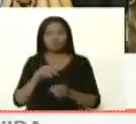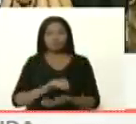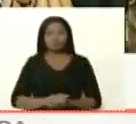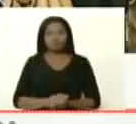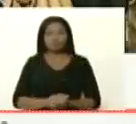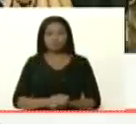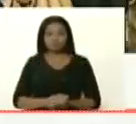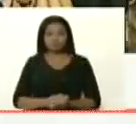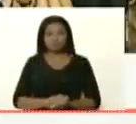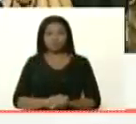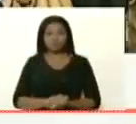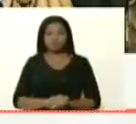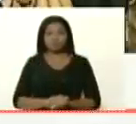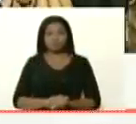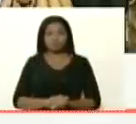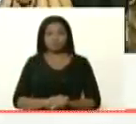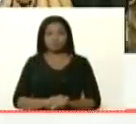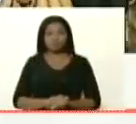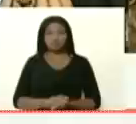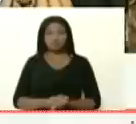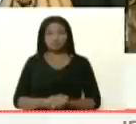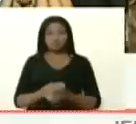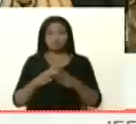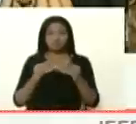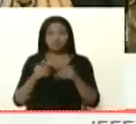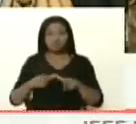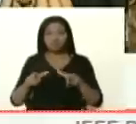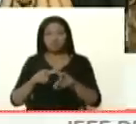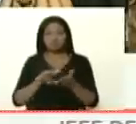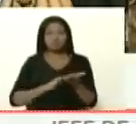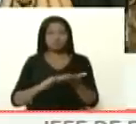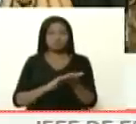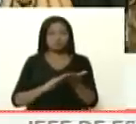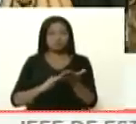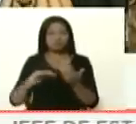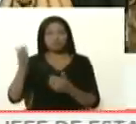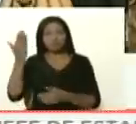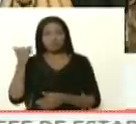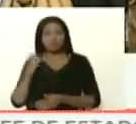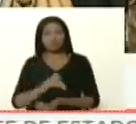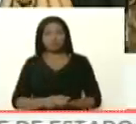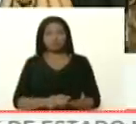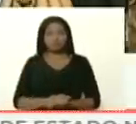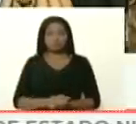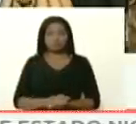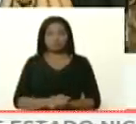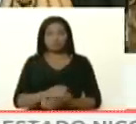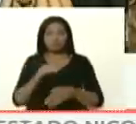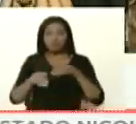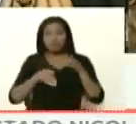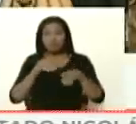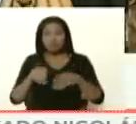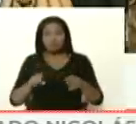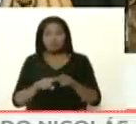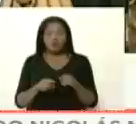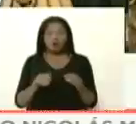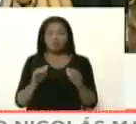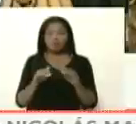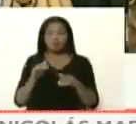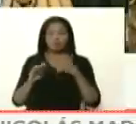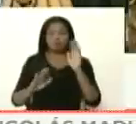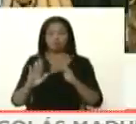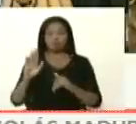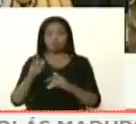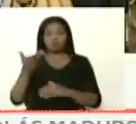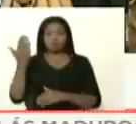los campos vendrán los pasos recuperadores del mañana, los pasos gigantescos